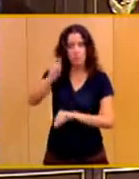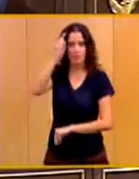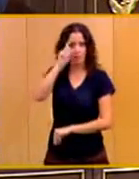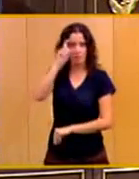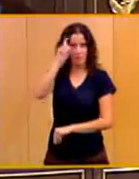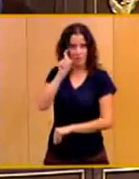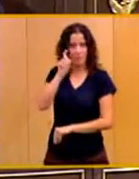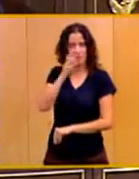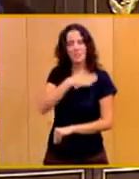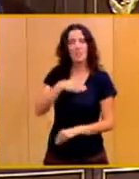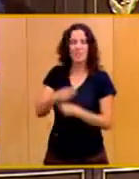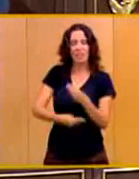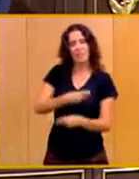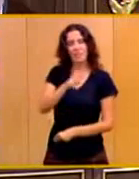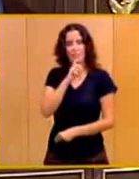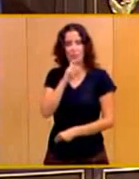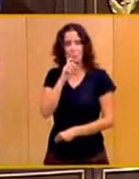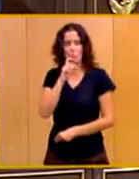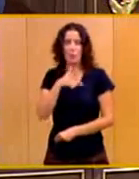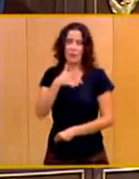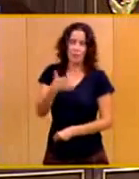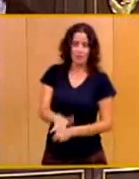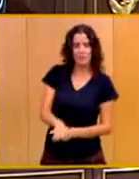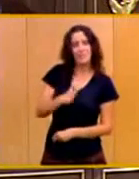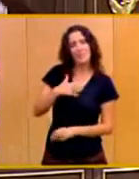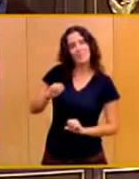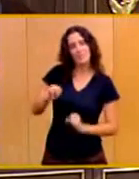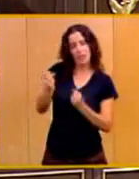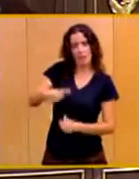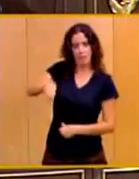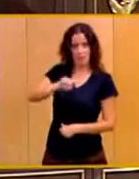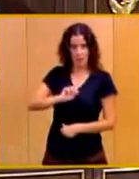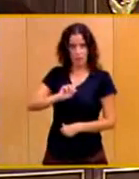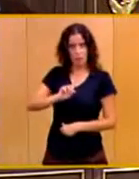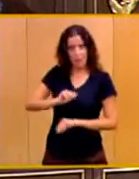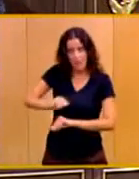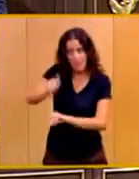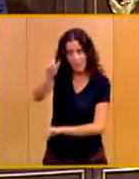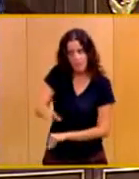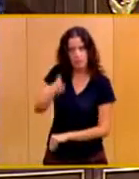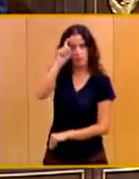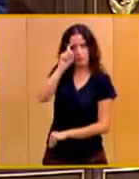dispone generosamente a salvarnos del señor Rodríguez Zapatero.